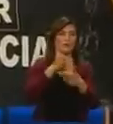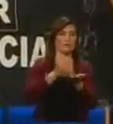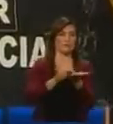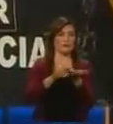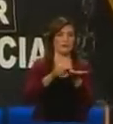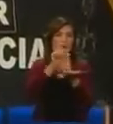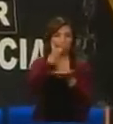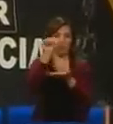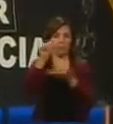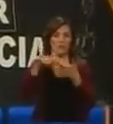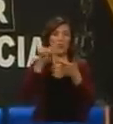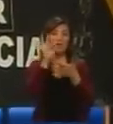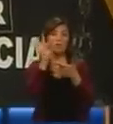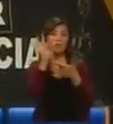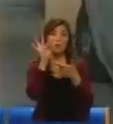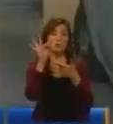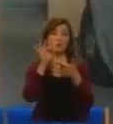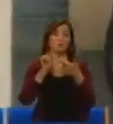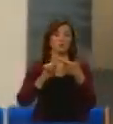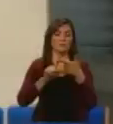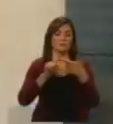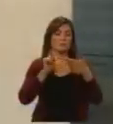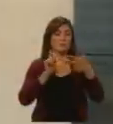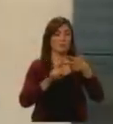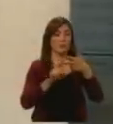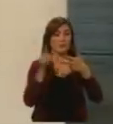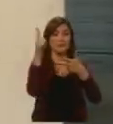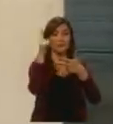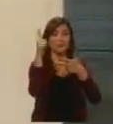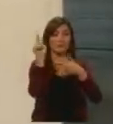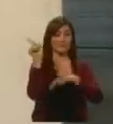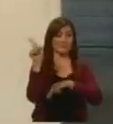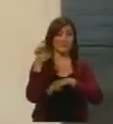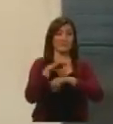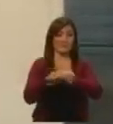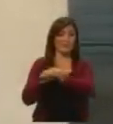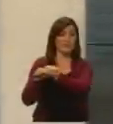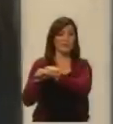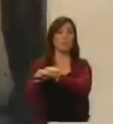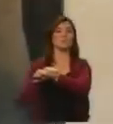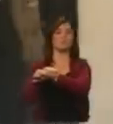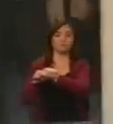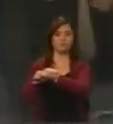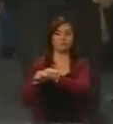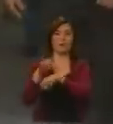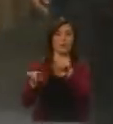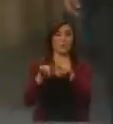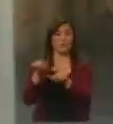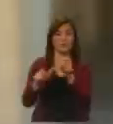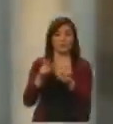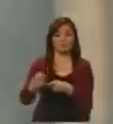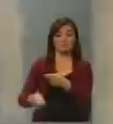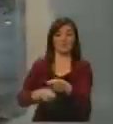de marihuana y de cocaína. Tanto el líder de la organización dedicada al microtráfico como algunos